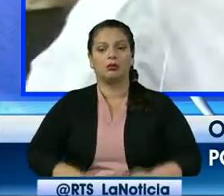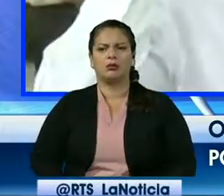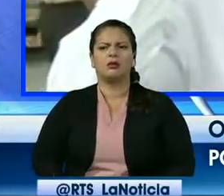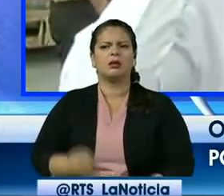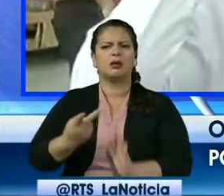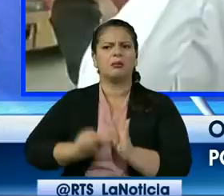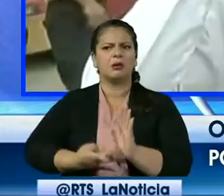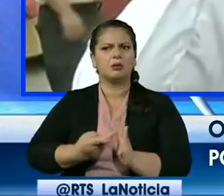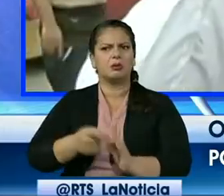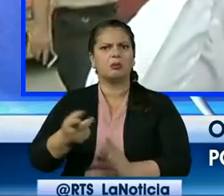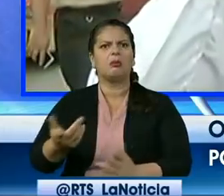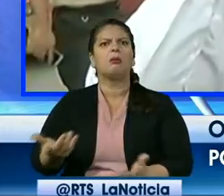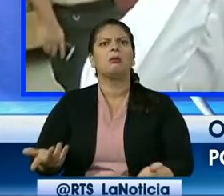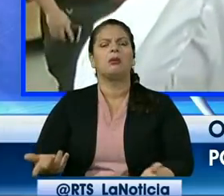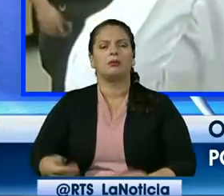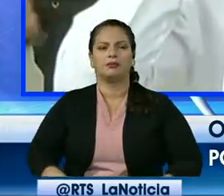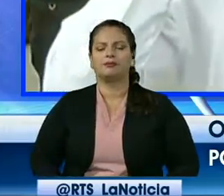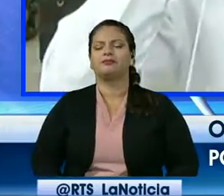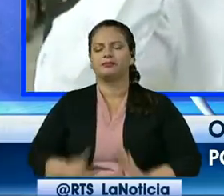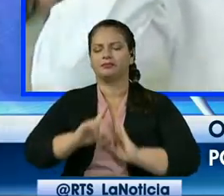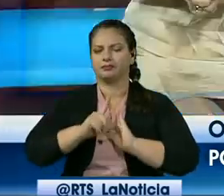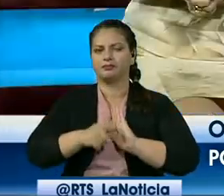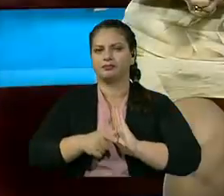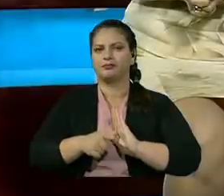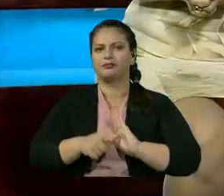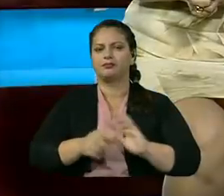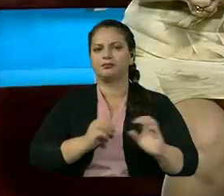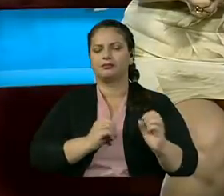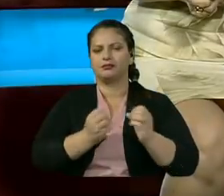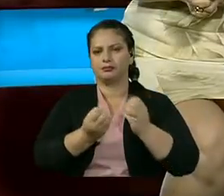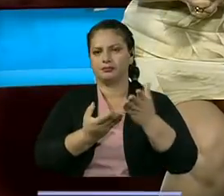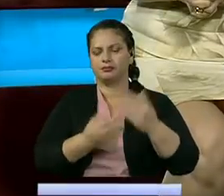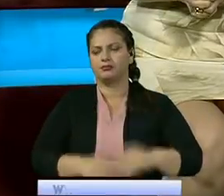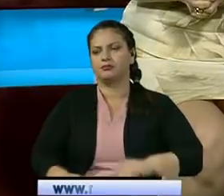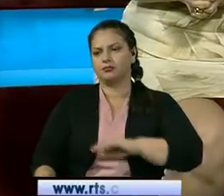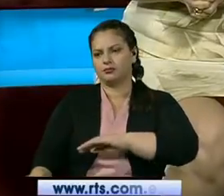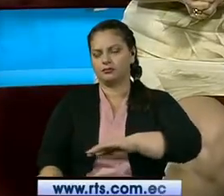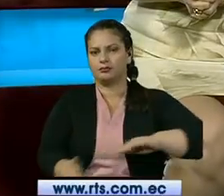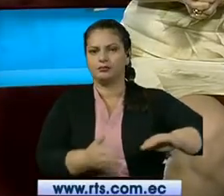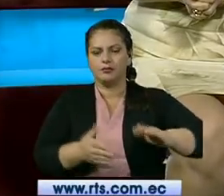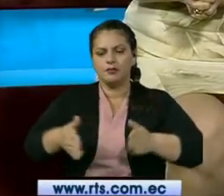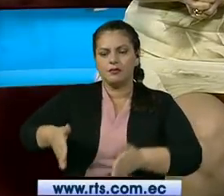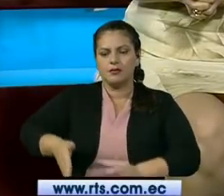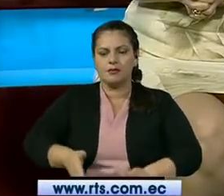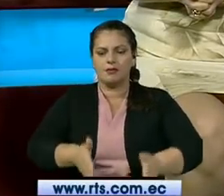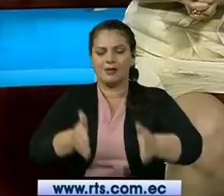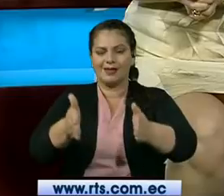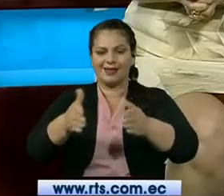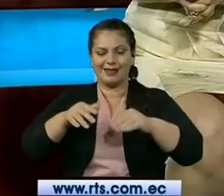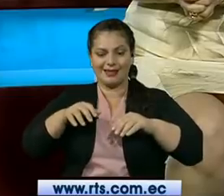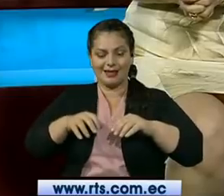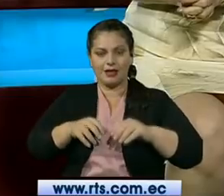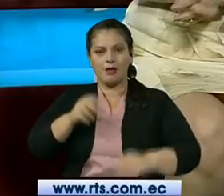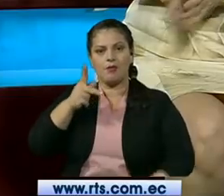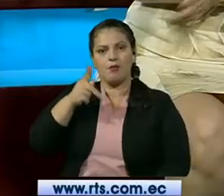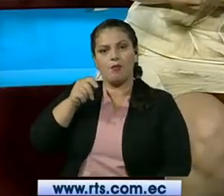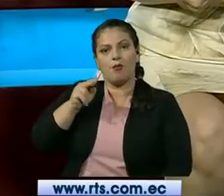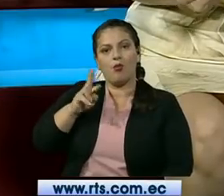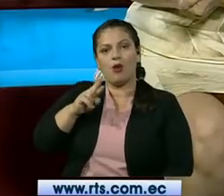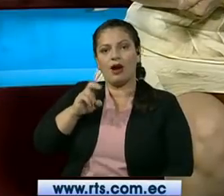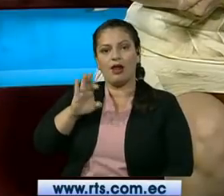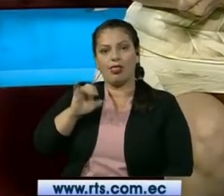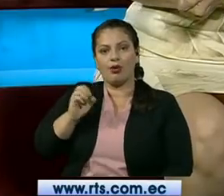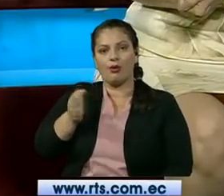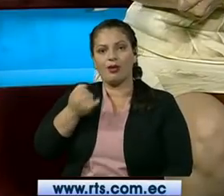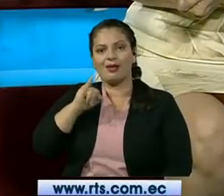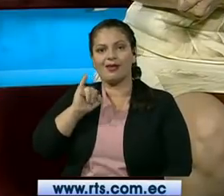Vamos ahora con otra información. Fatal accidente en la vía Puerto Inca Naranjal en la provincia del Guayas. Dos personas fallecieron